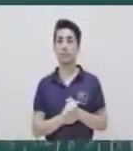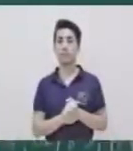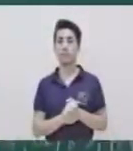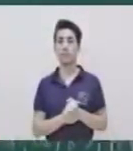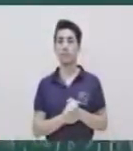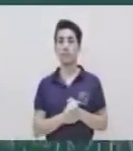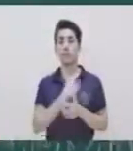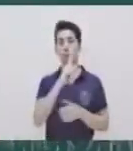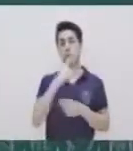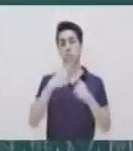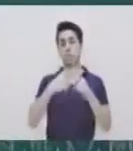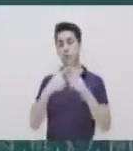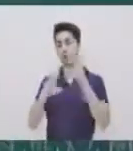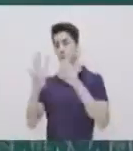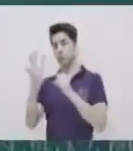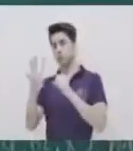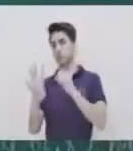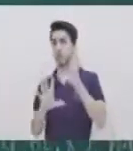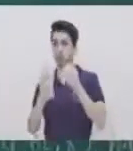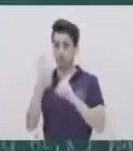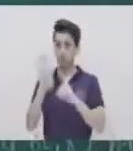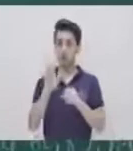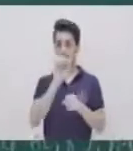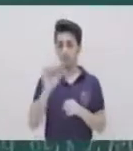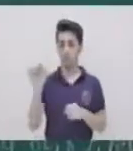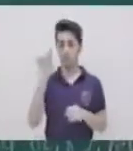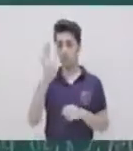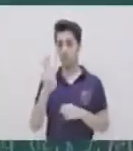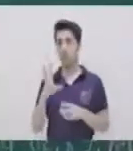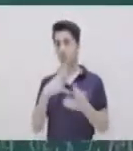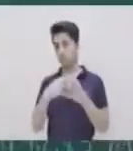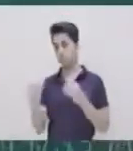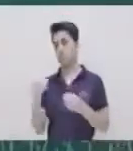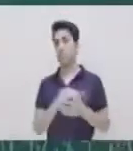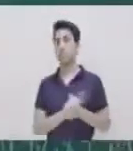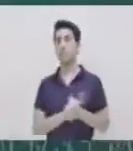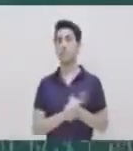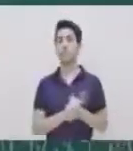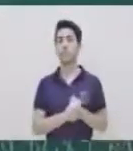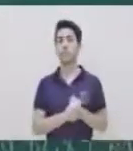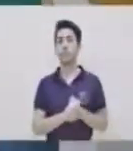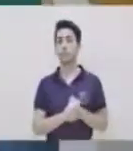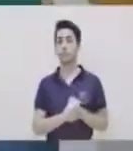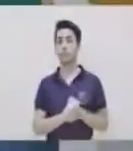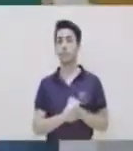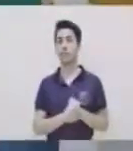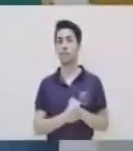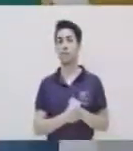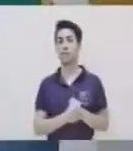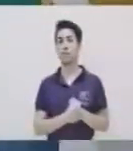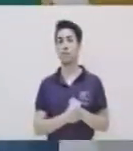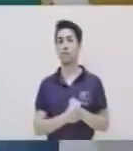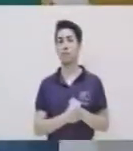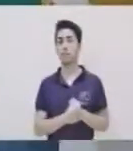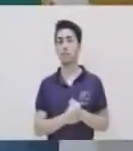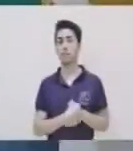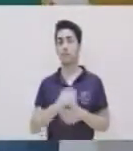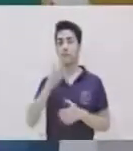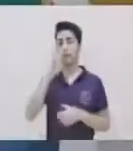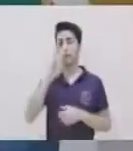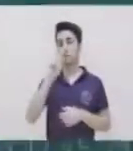Entonces esto va a ser 1 por 14, 14. Dividido 4, entonces 14 dividido 4 va a